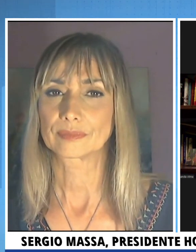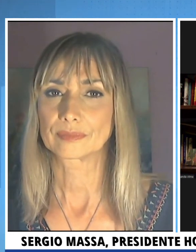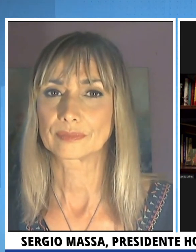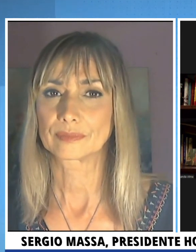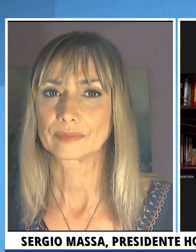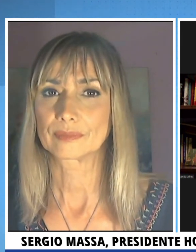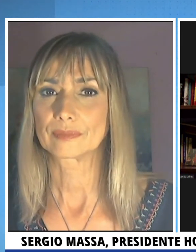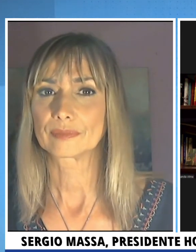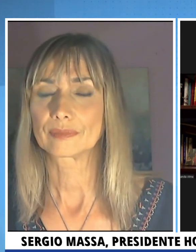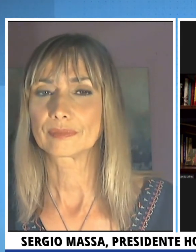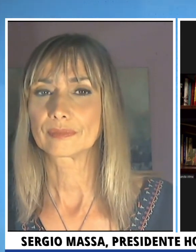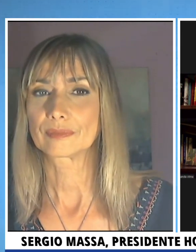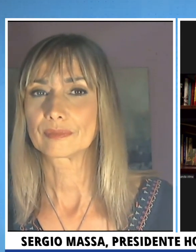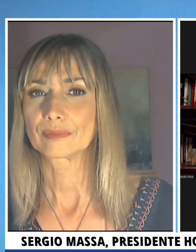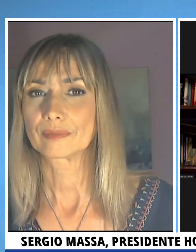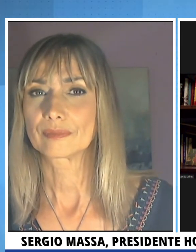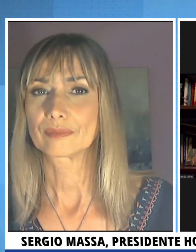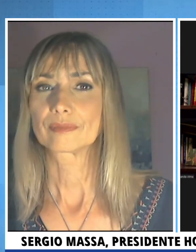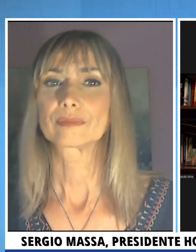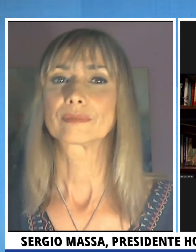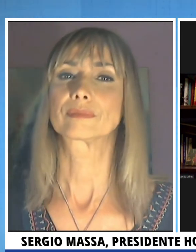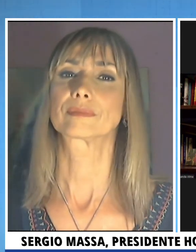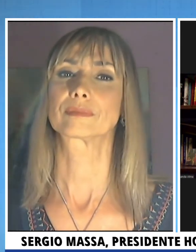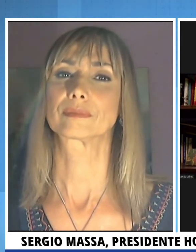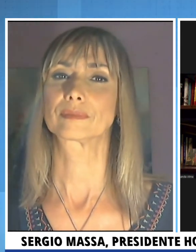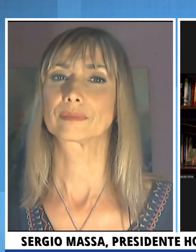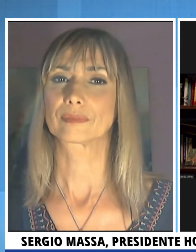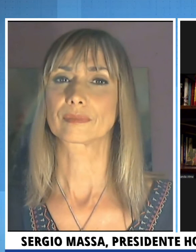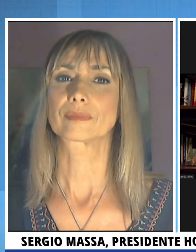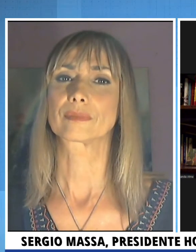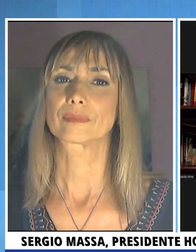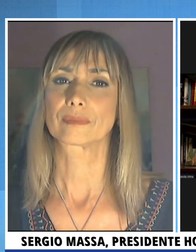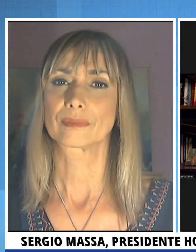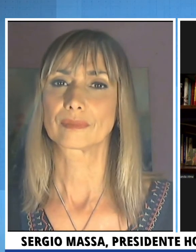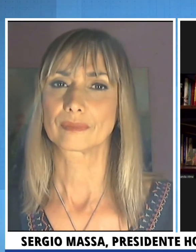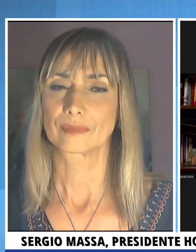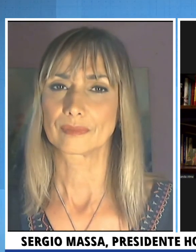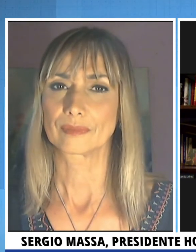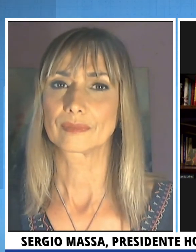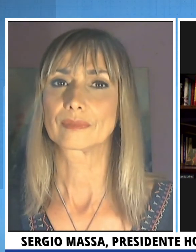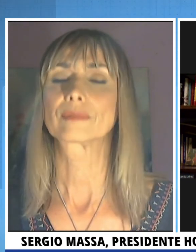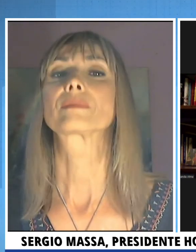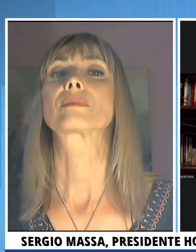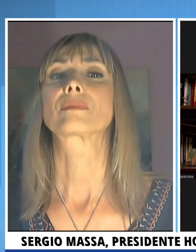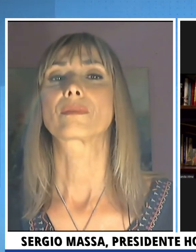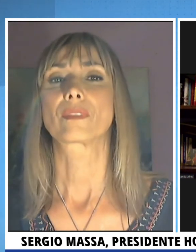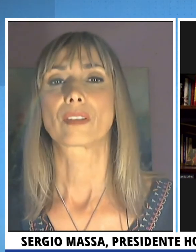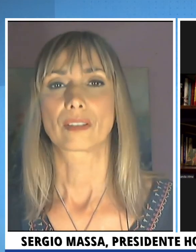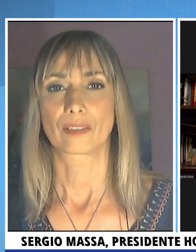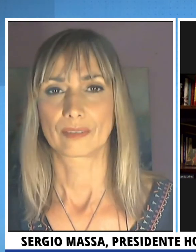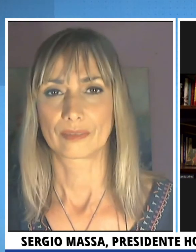se afecte el normal desempeño o explotación de un establecimiento rural a través de la